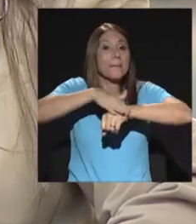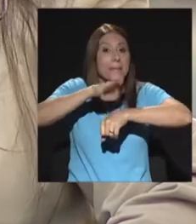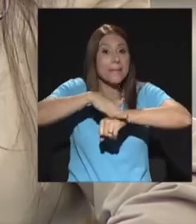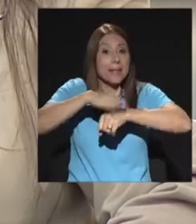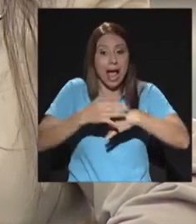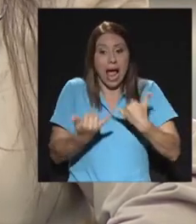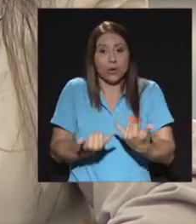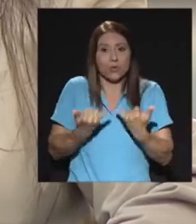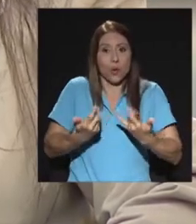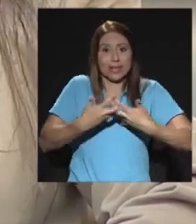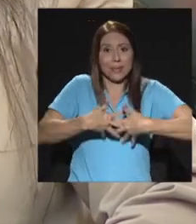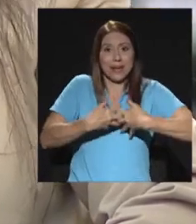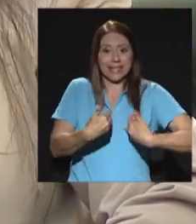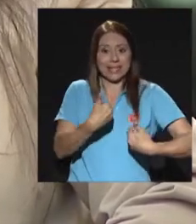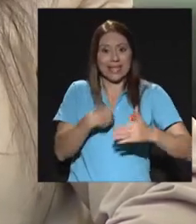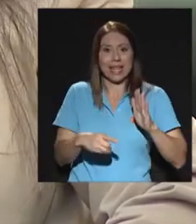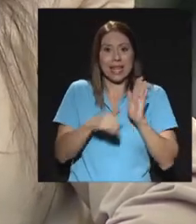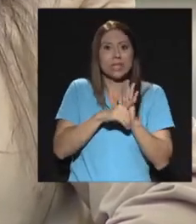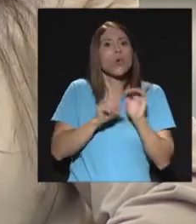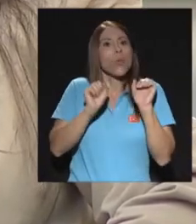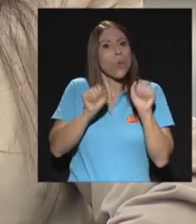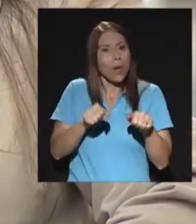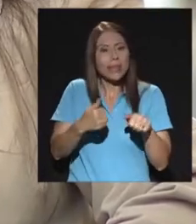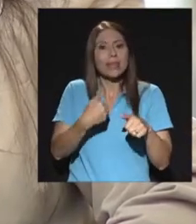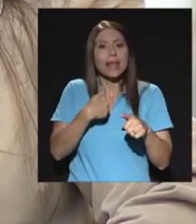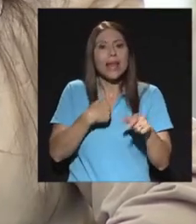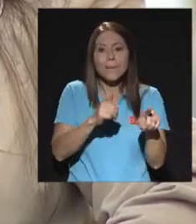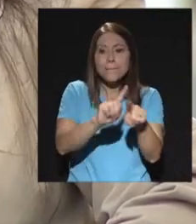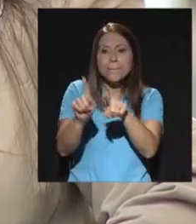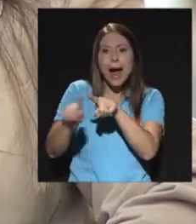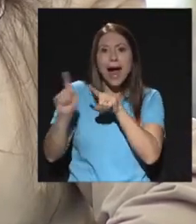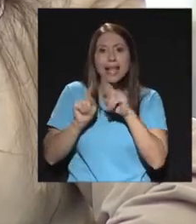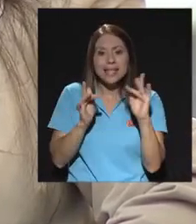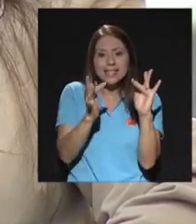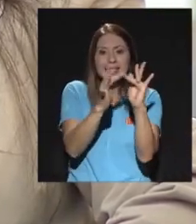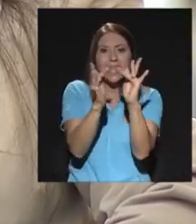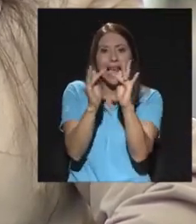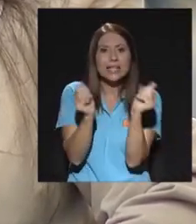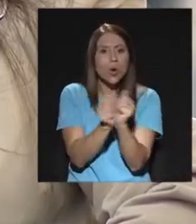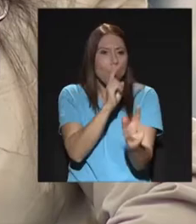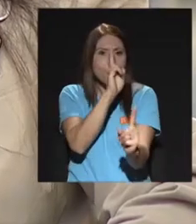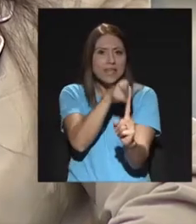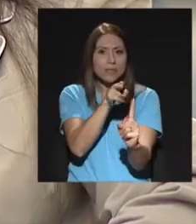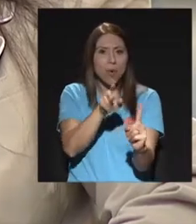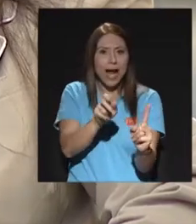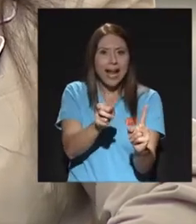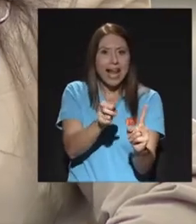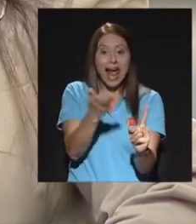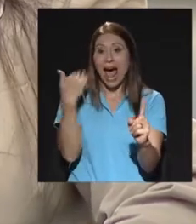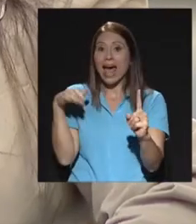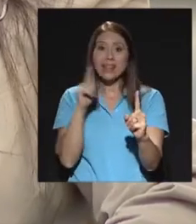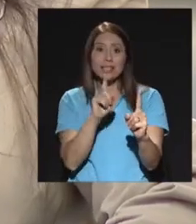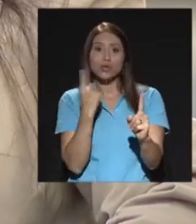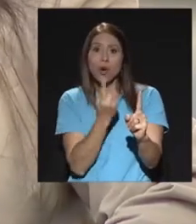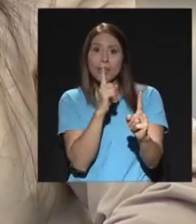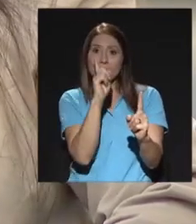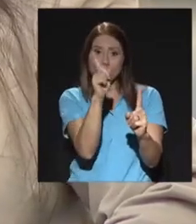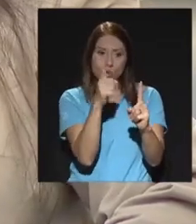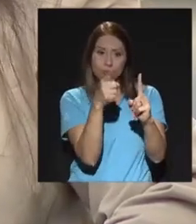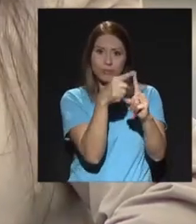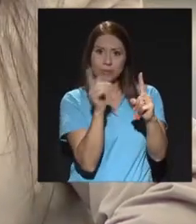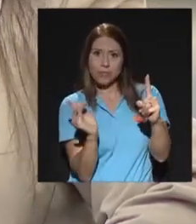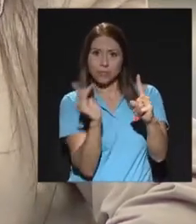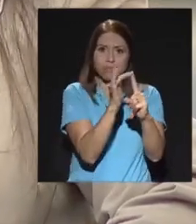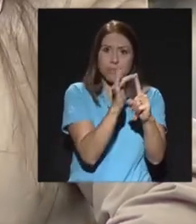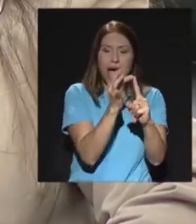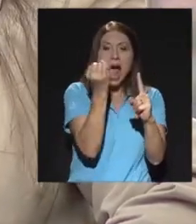concesionarios tener varias señales emitiéndose en un mismo canal. en donde antes se transmitía un mismo canal. Para explicarlo de manera